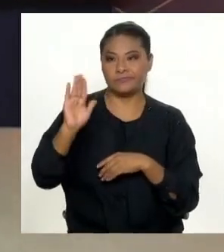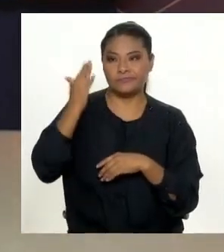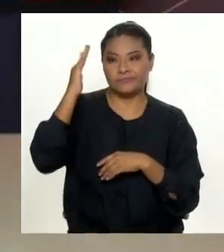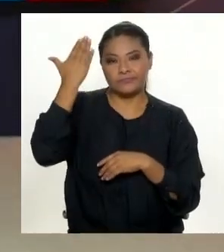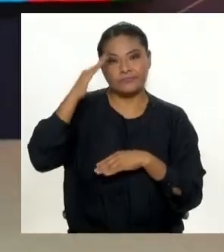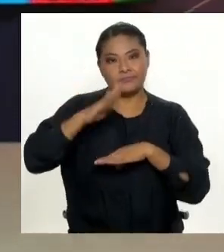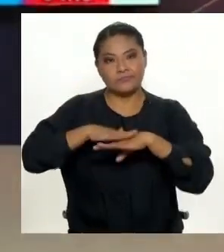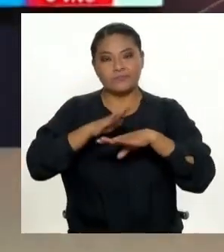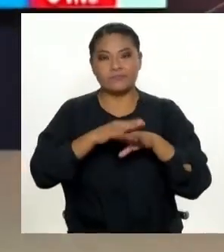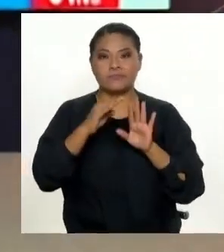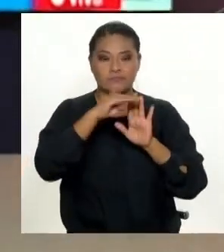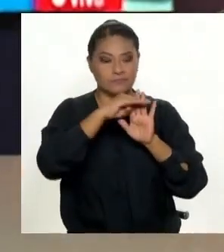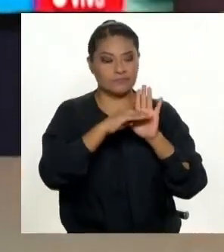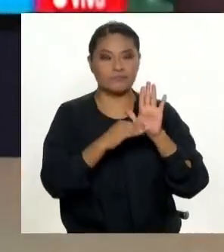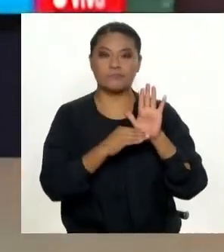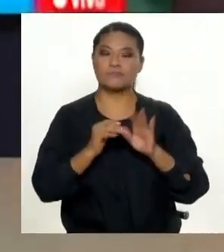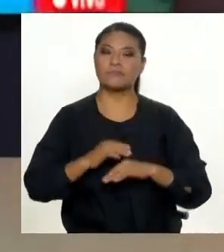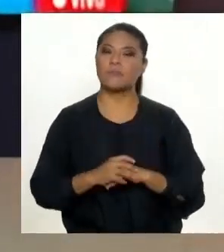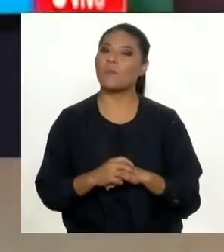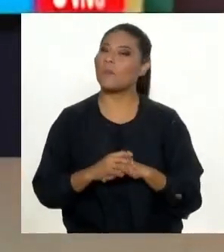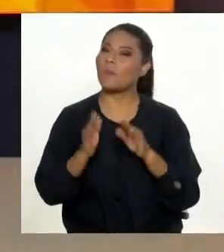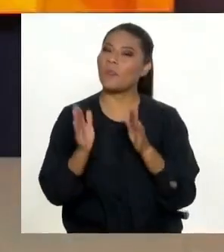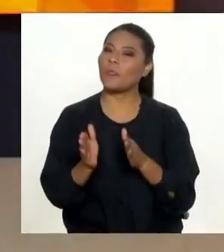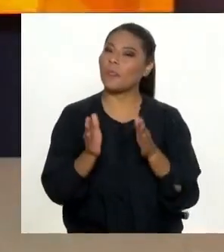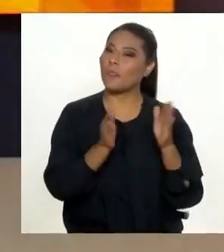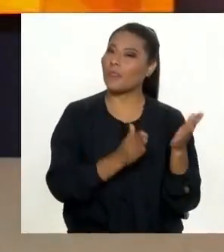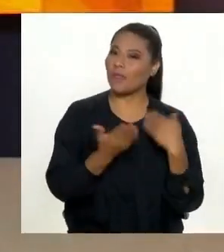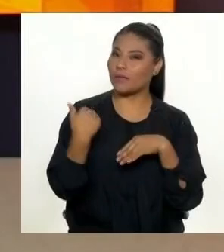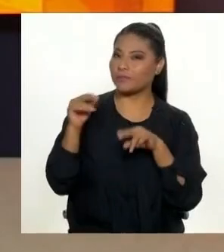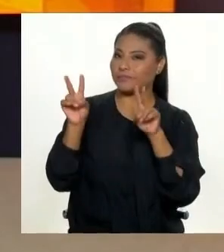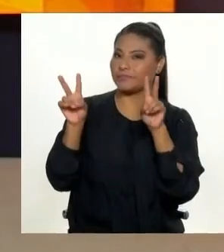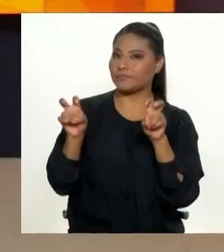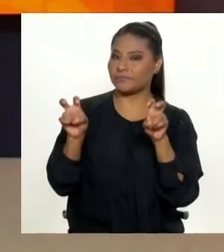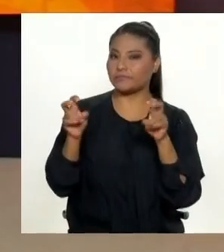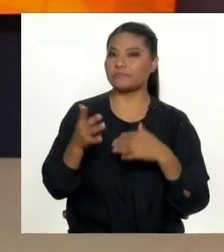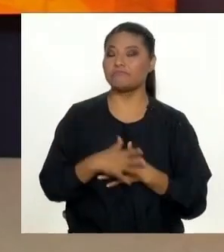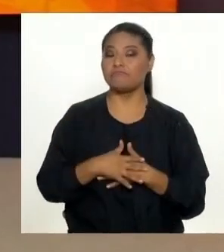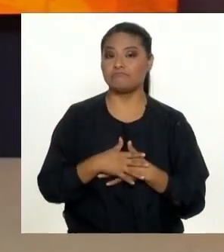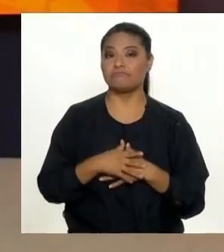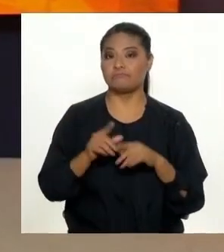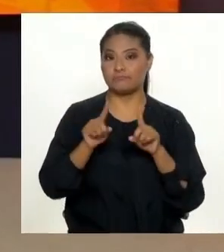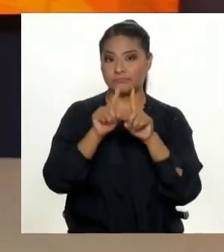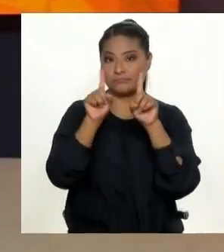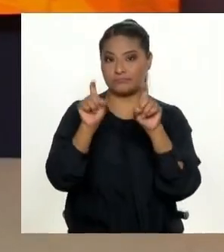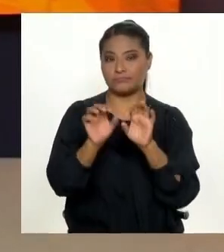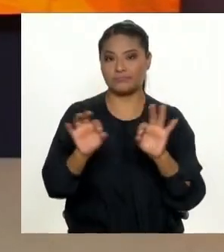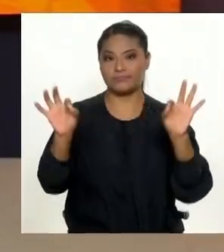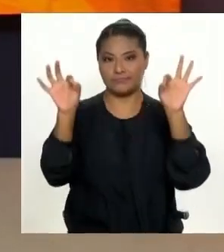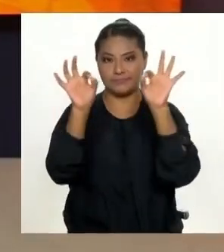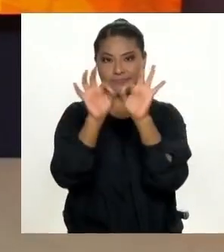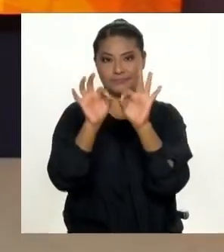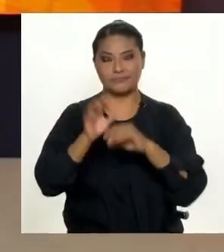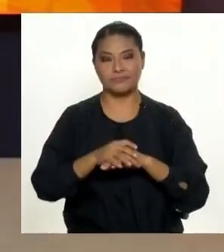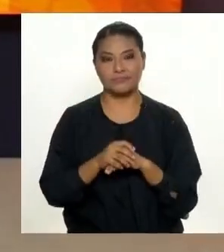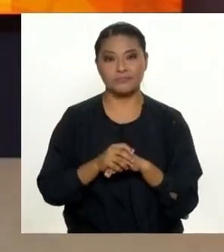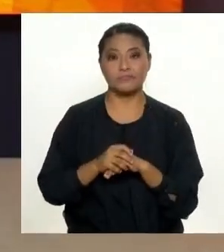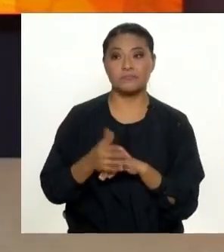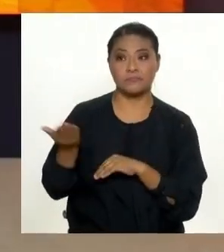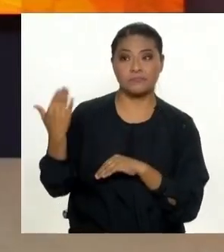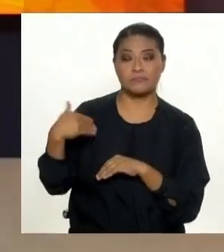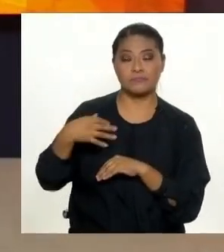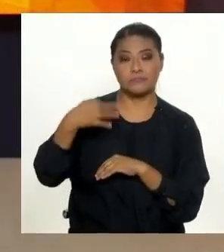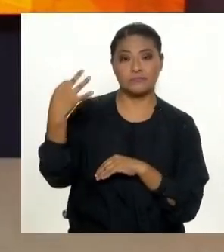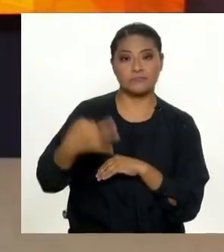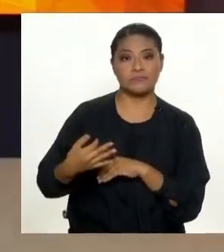bien, efectivamente, hablando de criminalidad, tenemos un dato importante que compartir con todo el país porque resulta, Gastón,